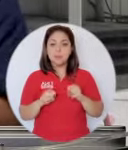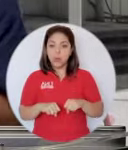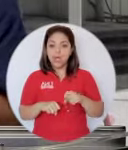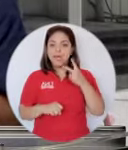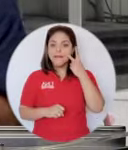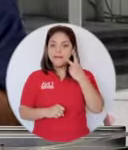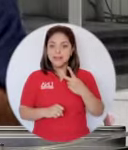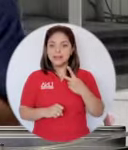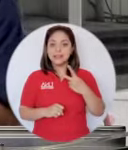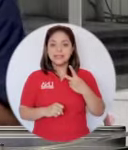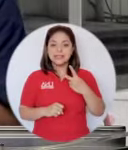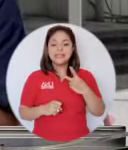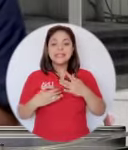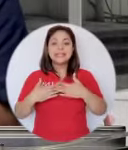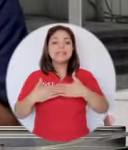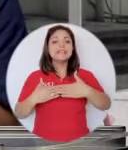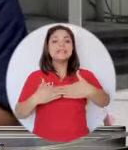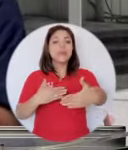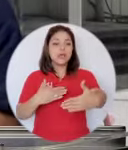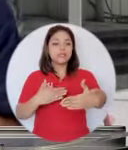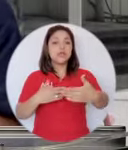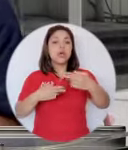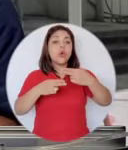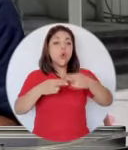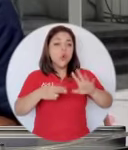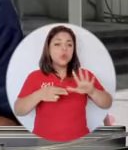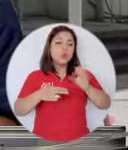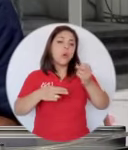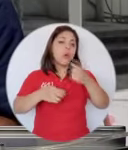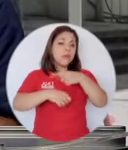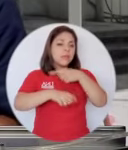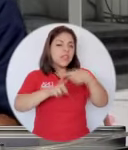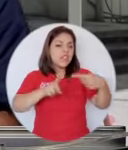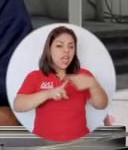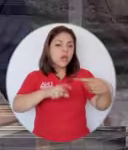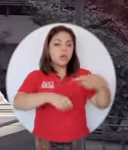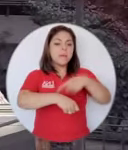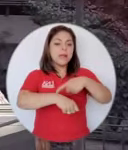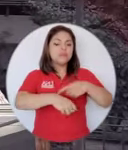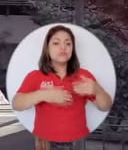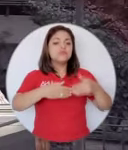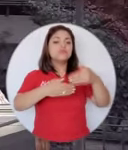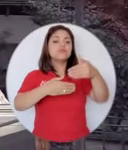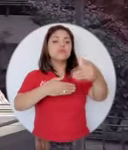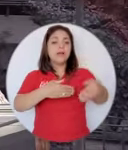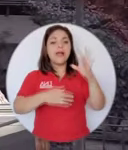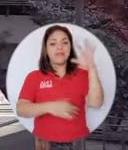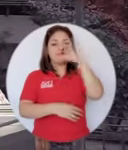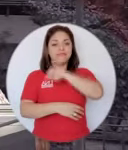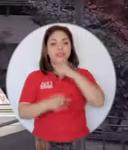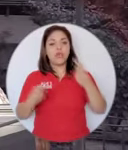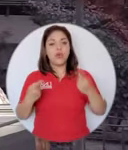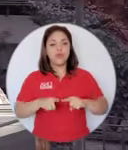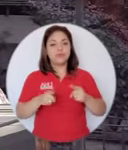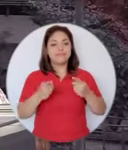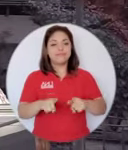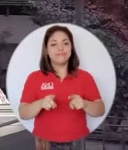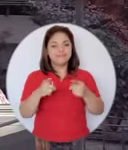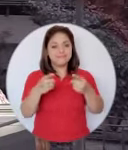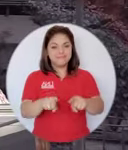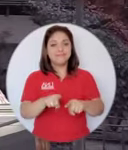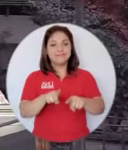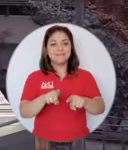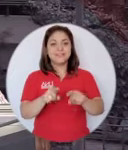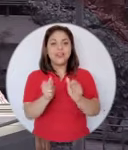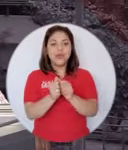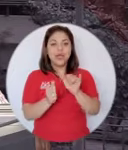los síntomas y las secuelas en estos próximos... En el corto plazo, para ser corto y más mediano positivo, plazo, sí. digamos, sin pensar en lo que pueda